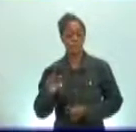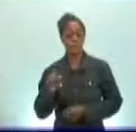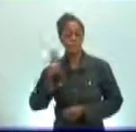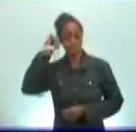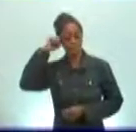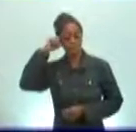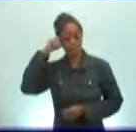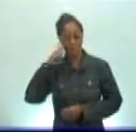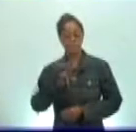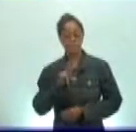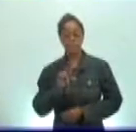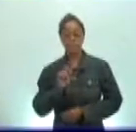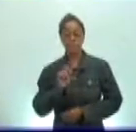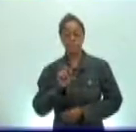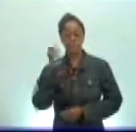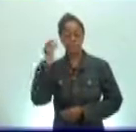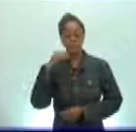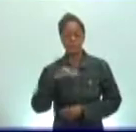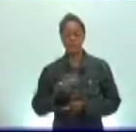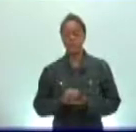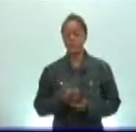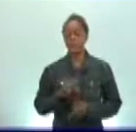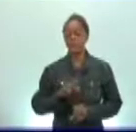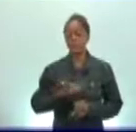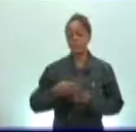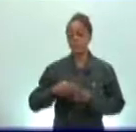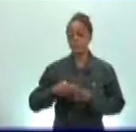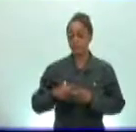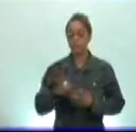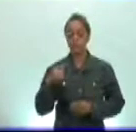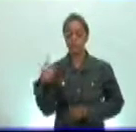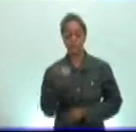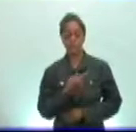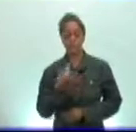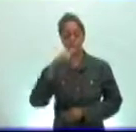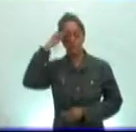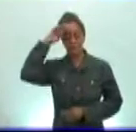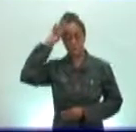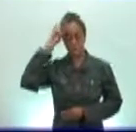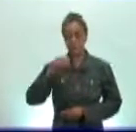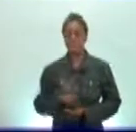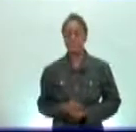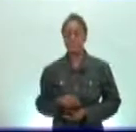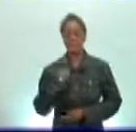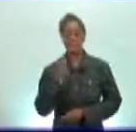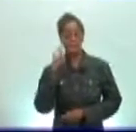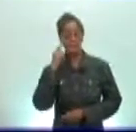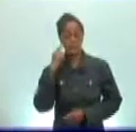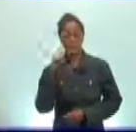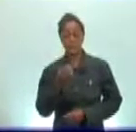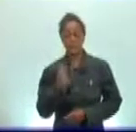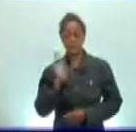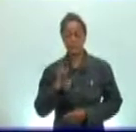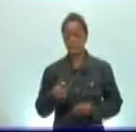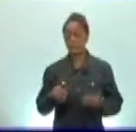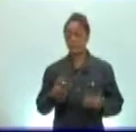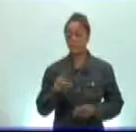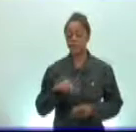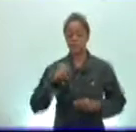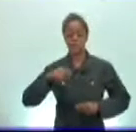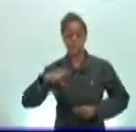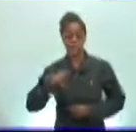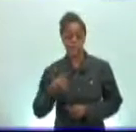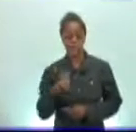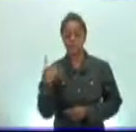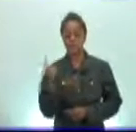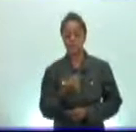aprendiendo nuevos conocimientos sobre la historia de nuestro país. Estos conocimientos que adquieren día a día y lo que